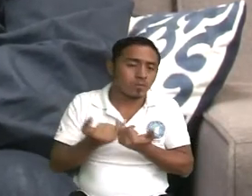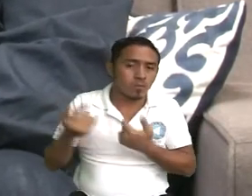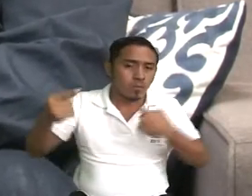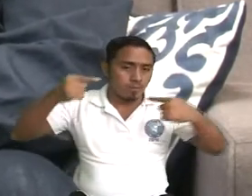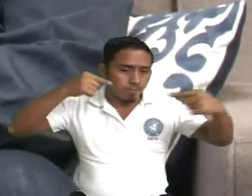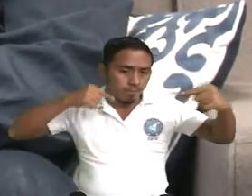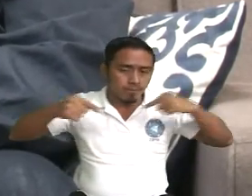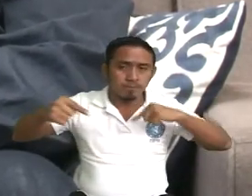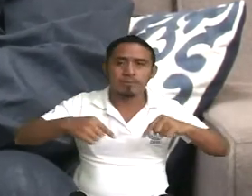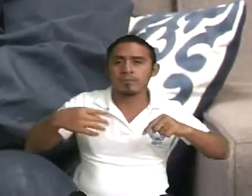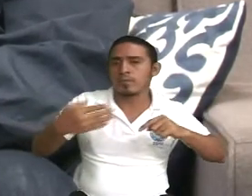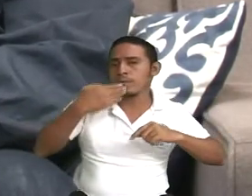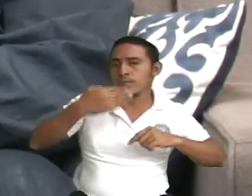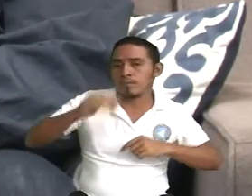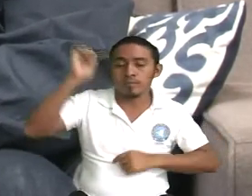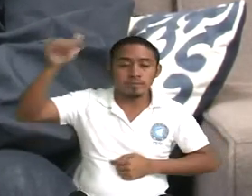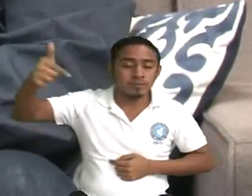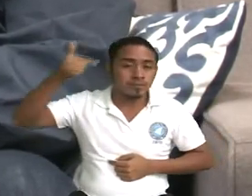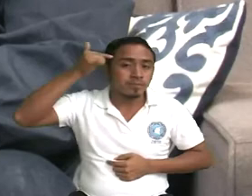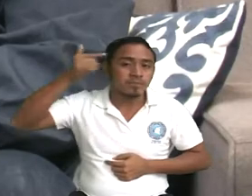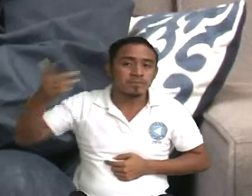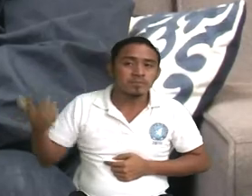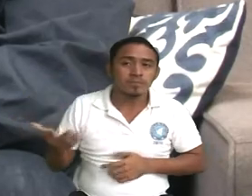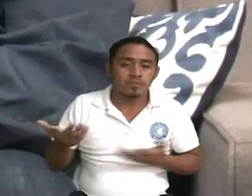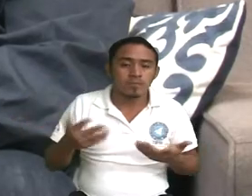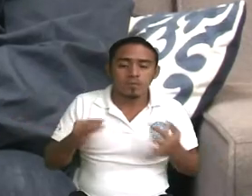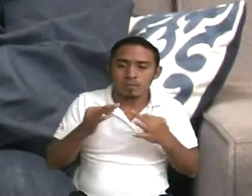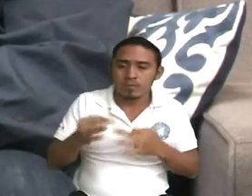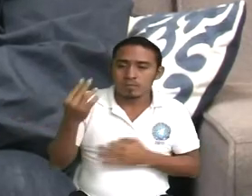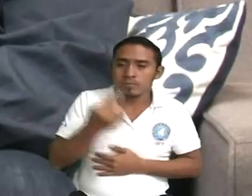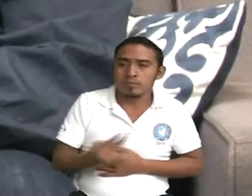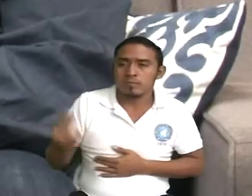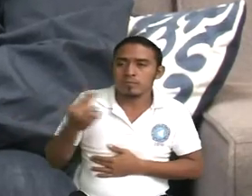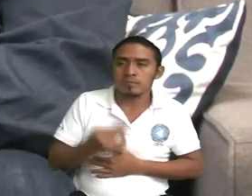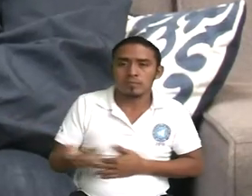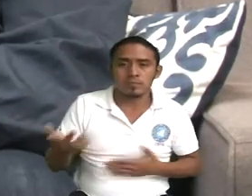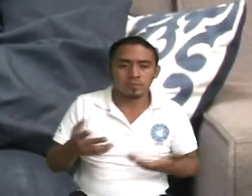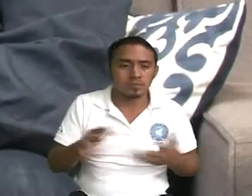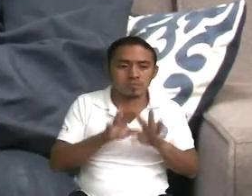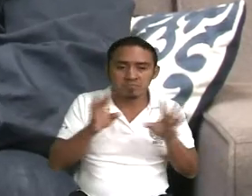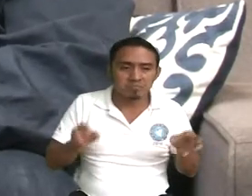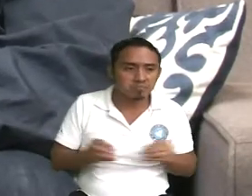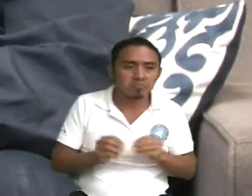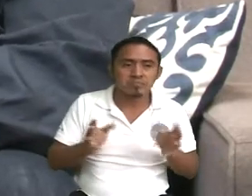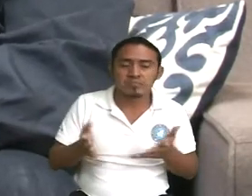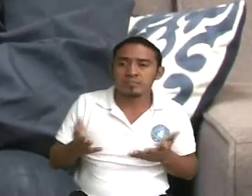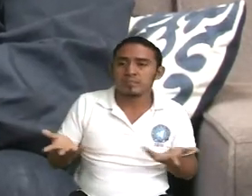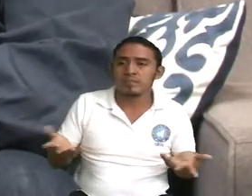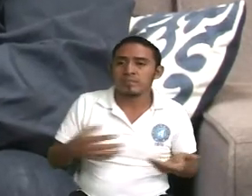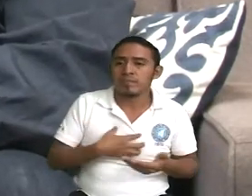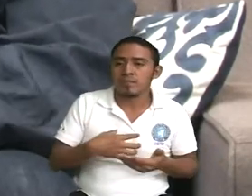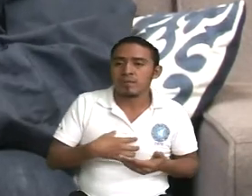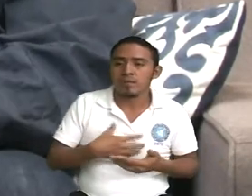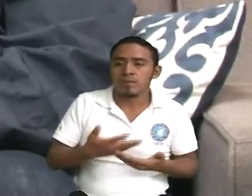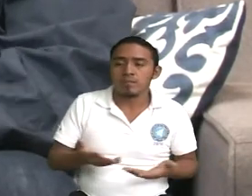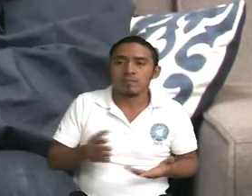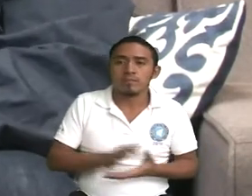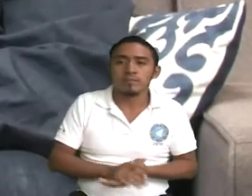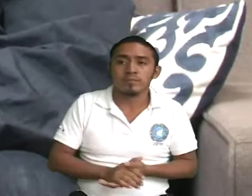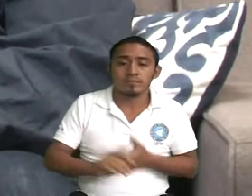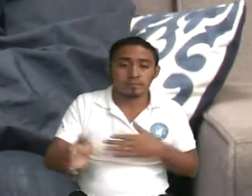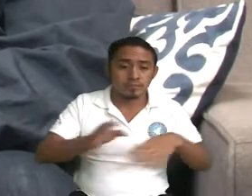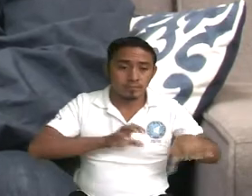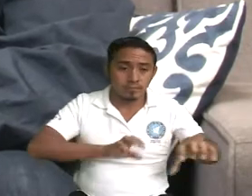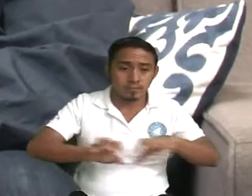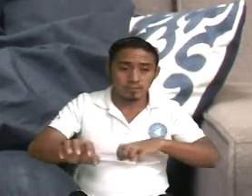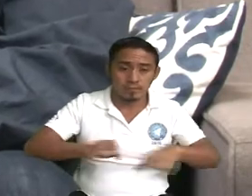estrategia de nuestro buen gobierno para optimizar todos los recursos que tengamos a la mano y para que estos eventos tengan